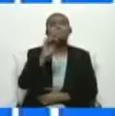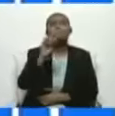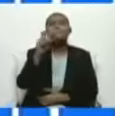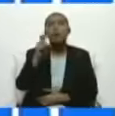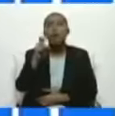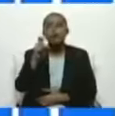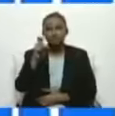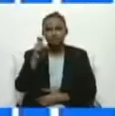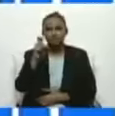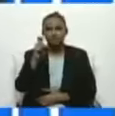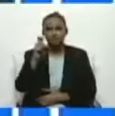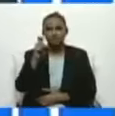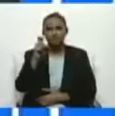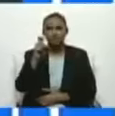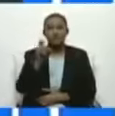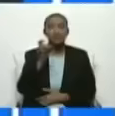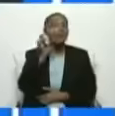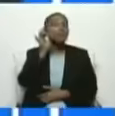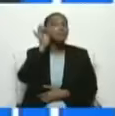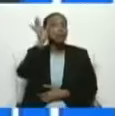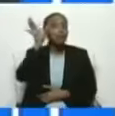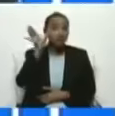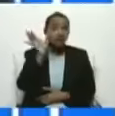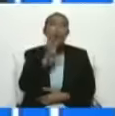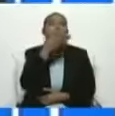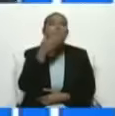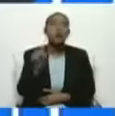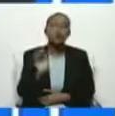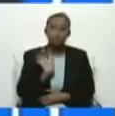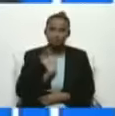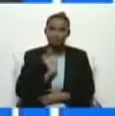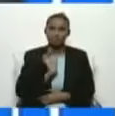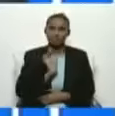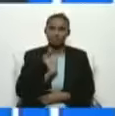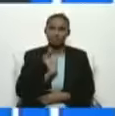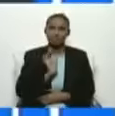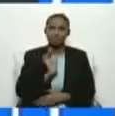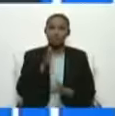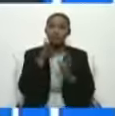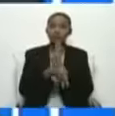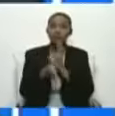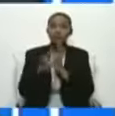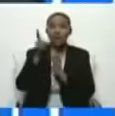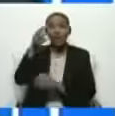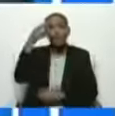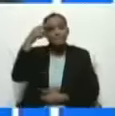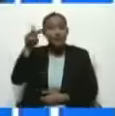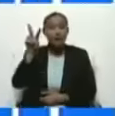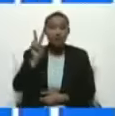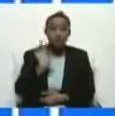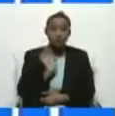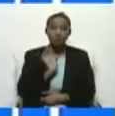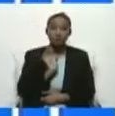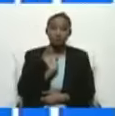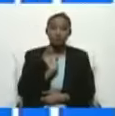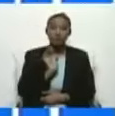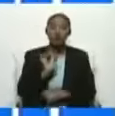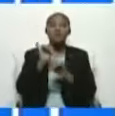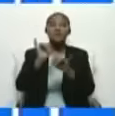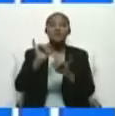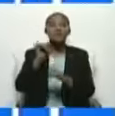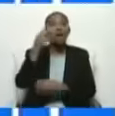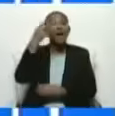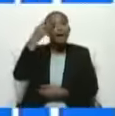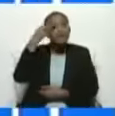el tema de la Big Data, se inventaron, o mejor dicho, se masificaron en México. Fue en México donde con mayor